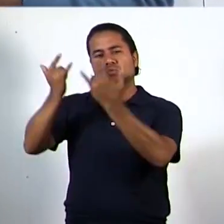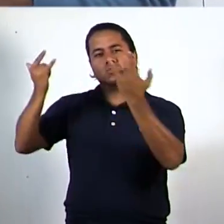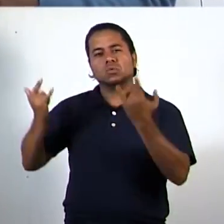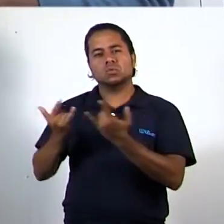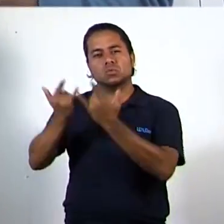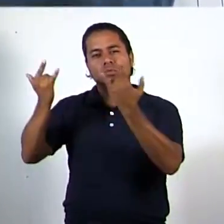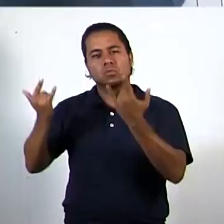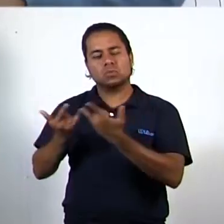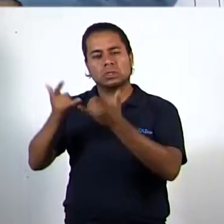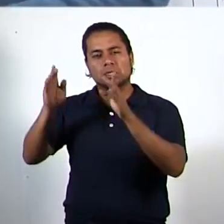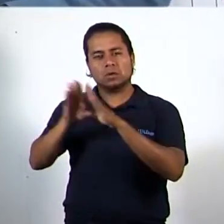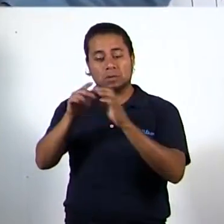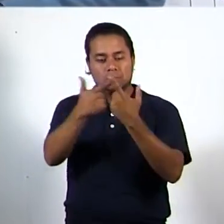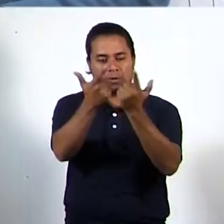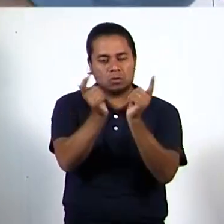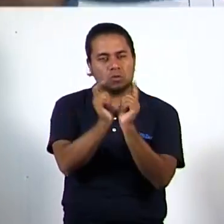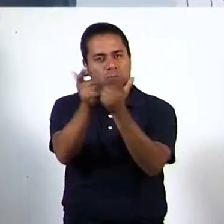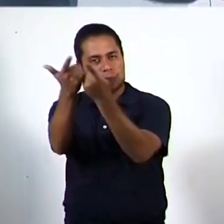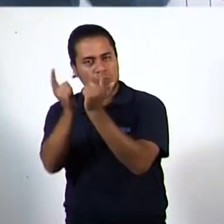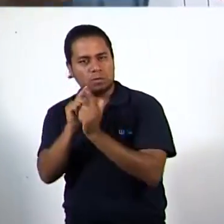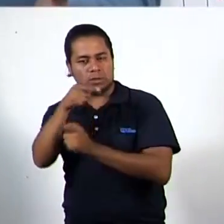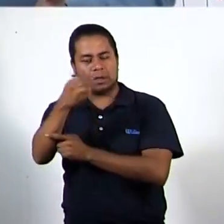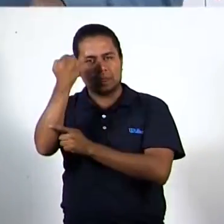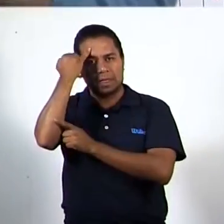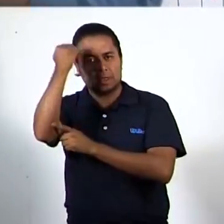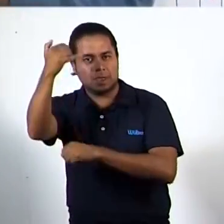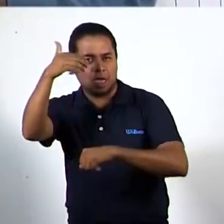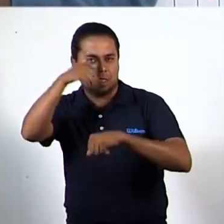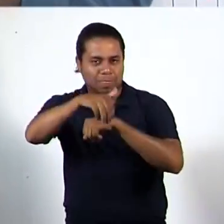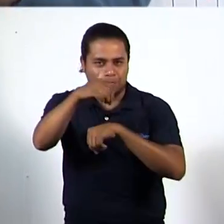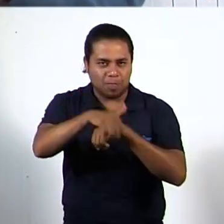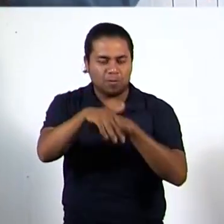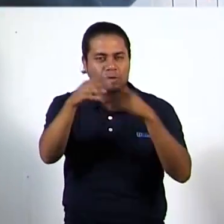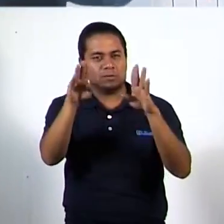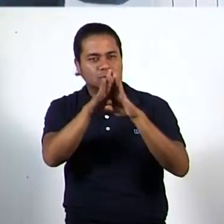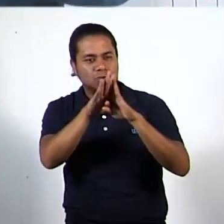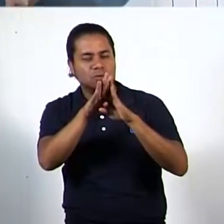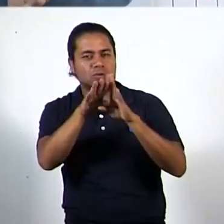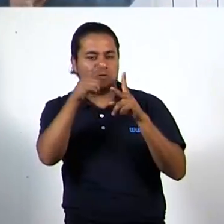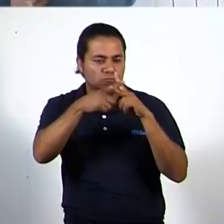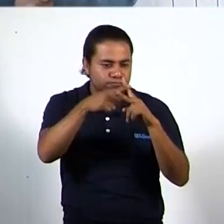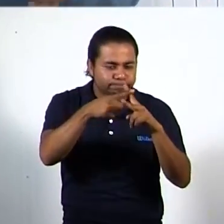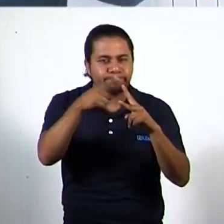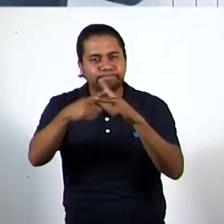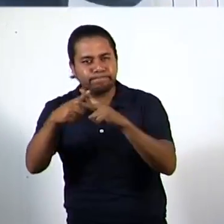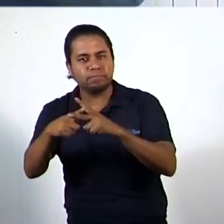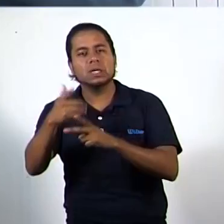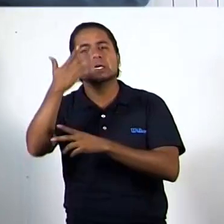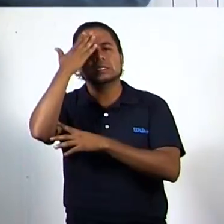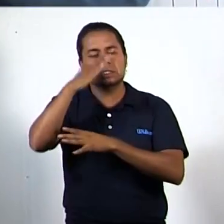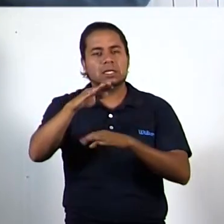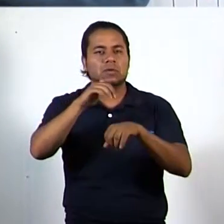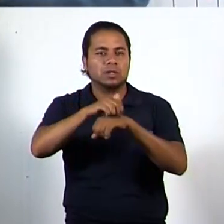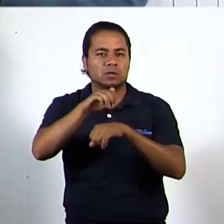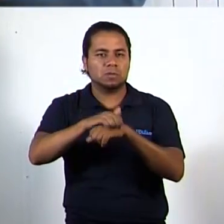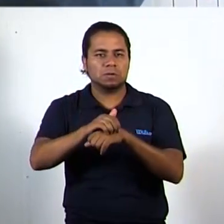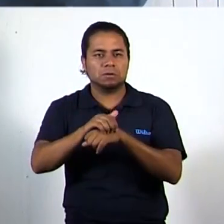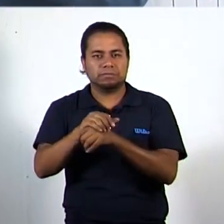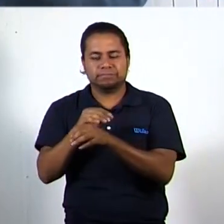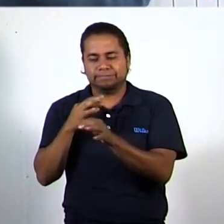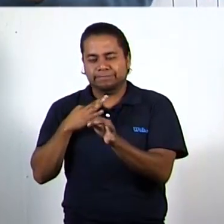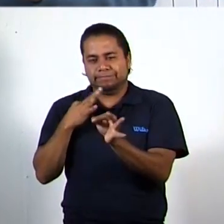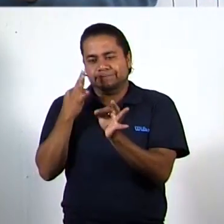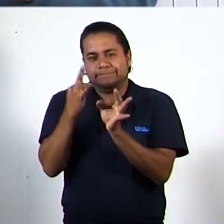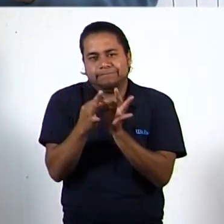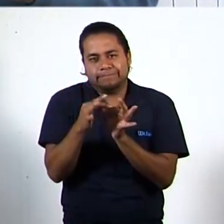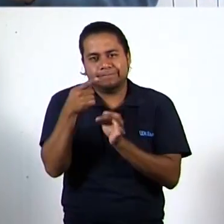de las civilizaciones y cómo ellos han inventado diferentes sistemas de numeración, finalmente concluimos en uno